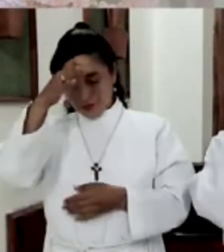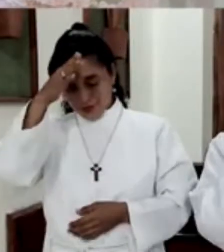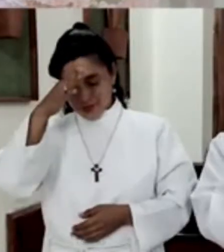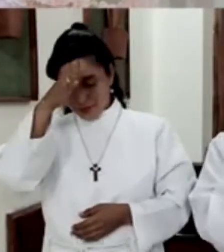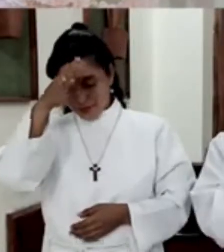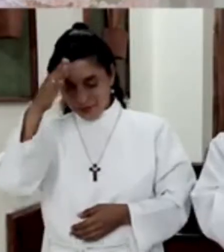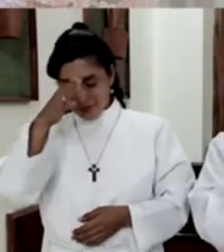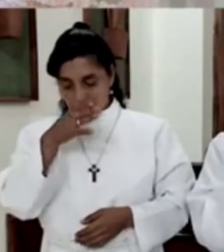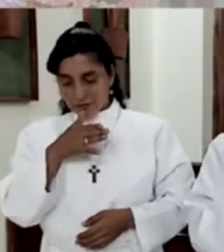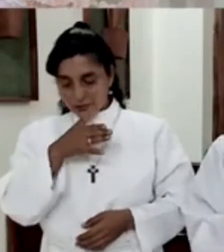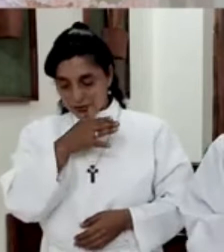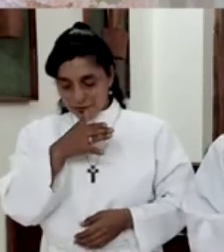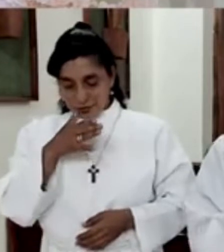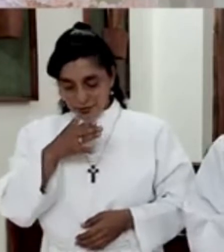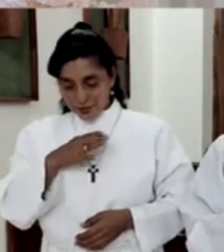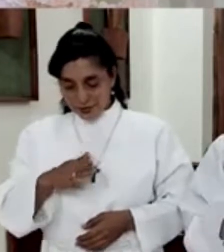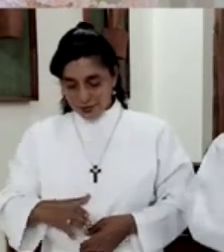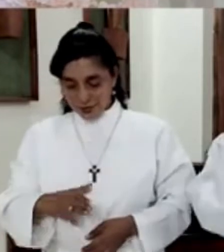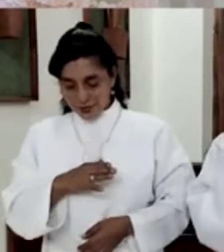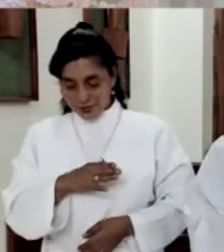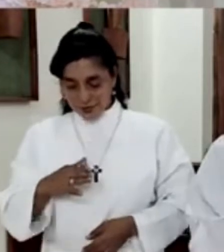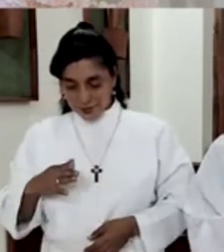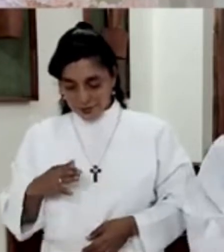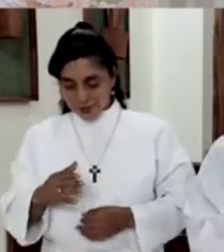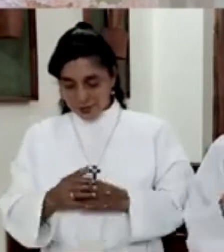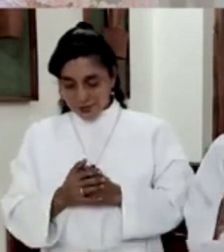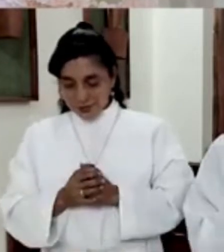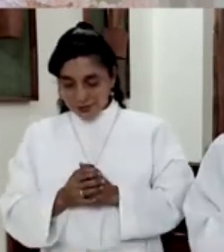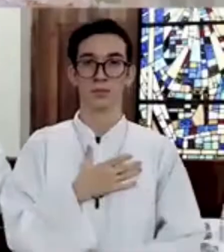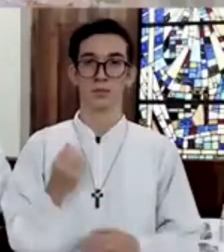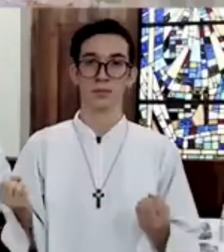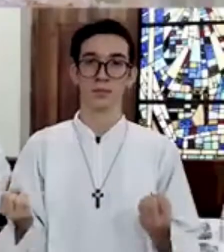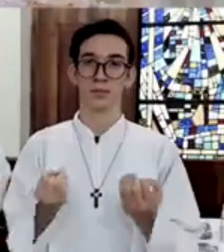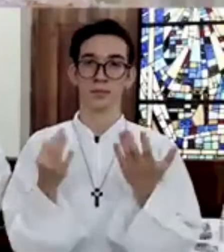Lucas. Gloria a ti, Señor.